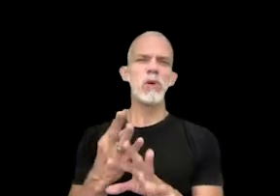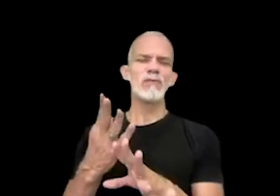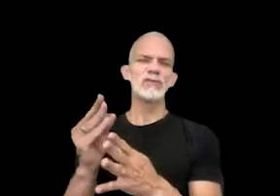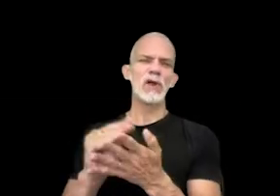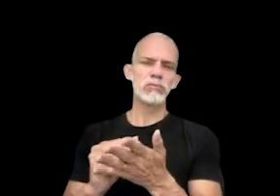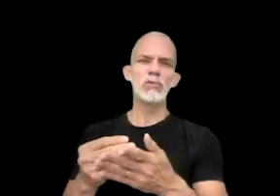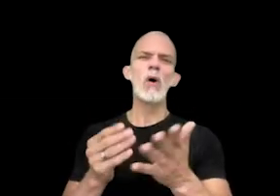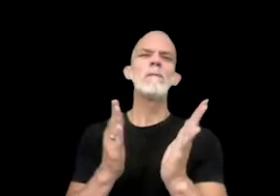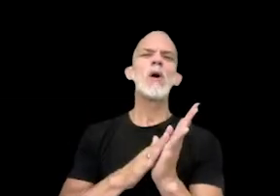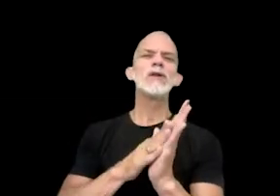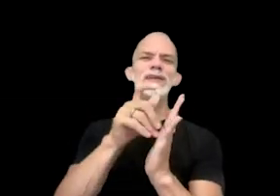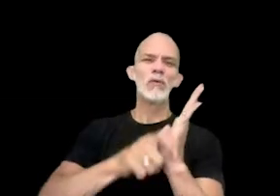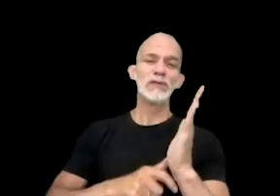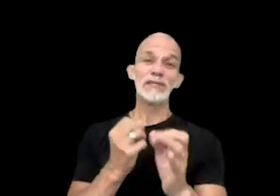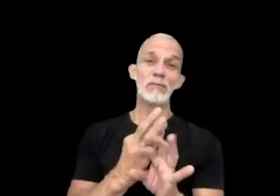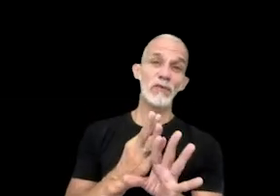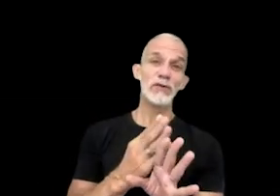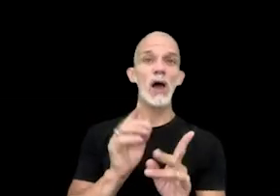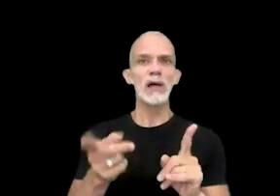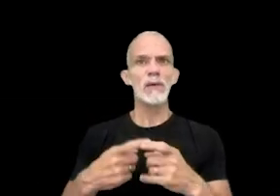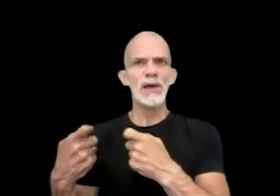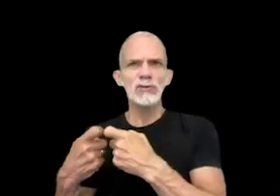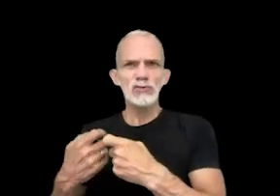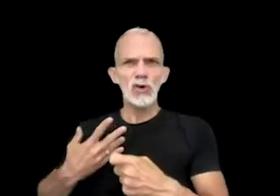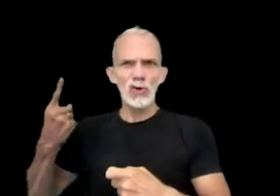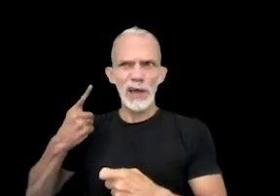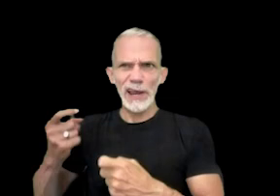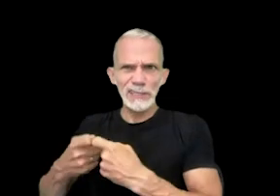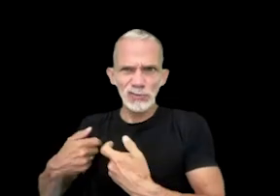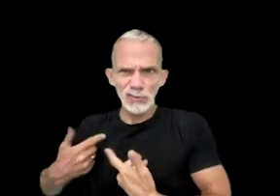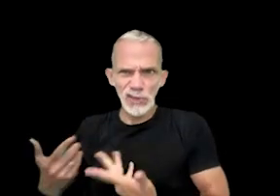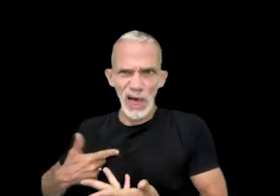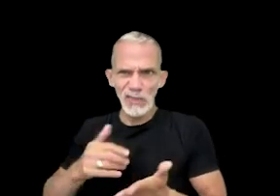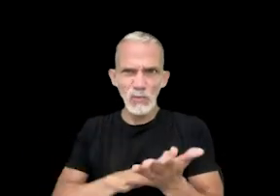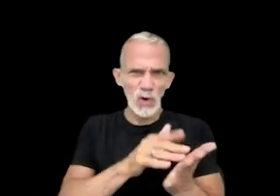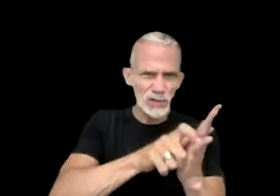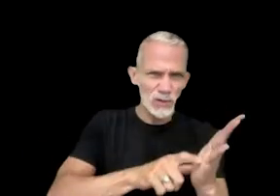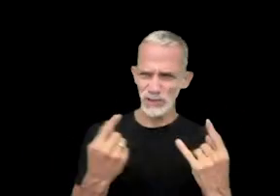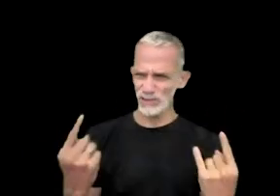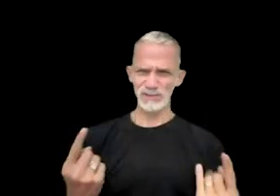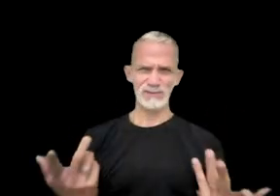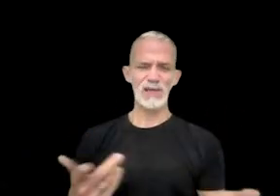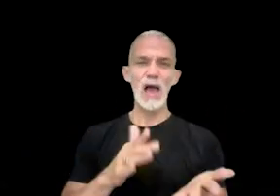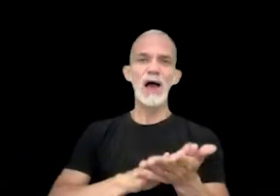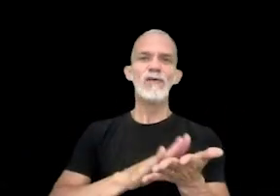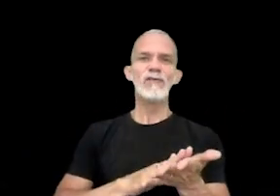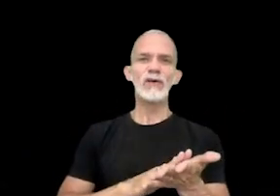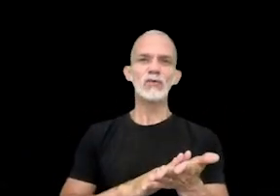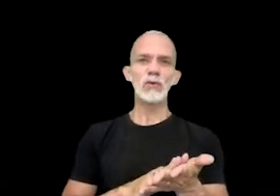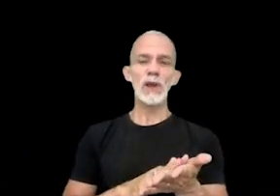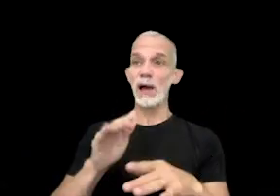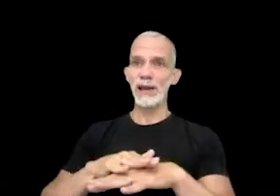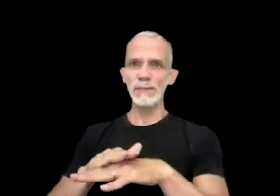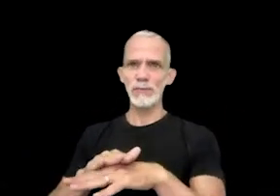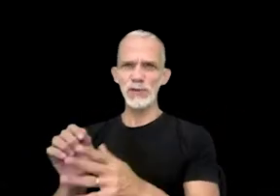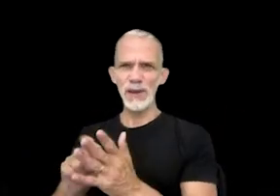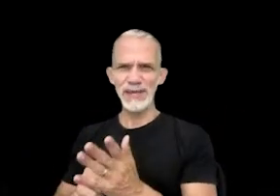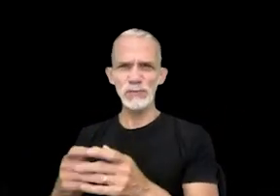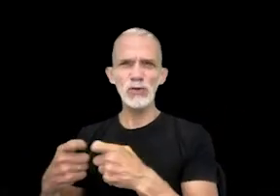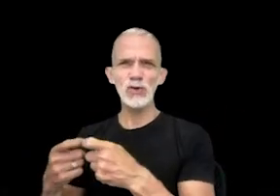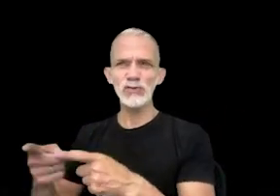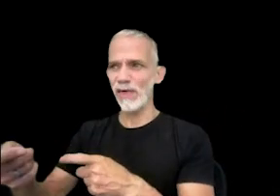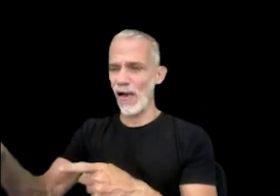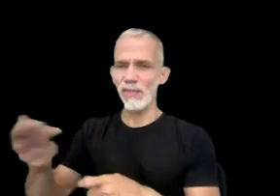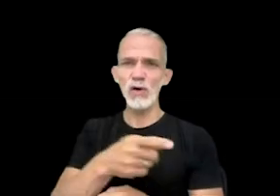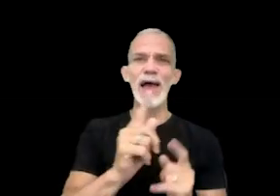son monotributistas, pero a su vez son socios gerentes de su propia sociedad? Facturan a responsables inscriptos con su sociedad y le facturan